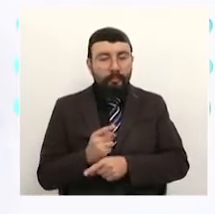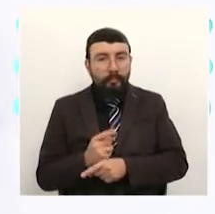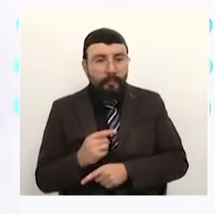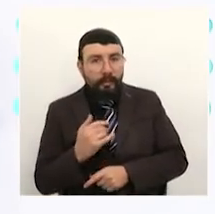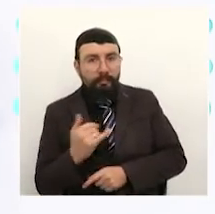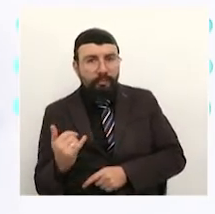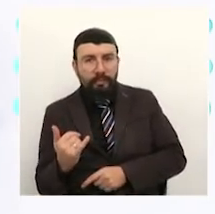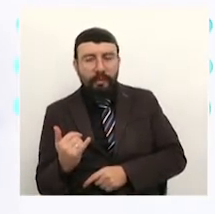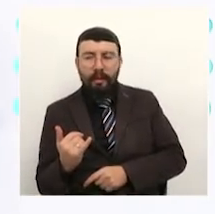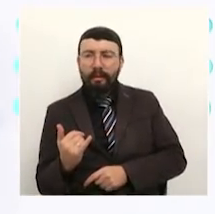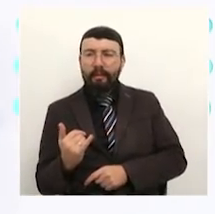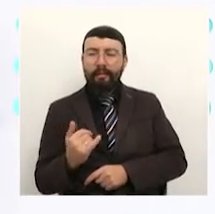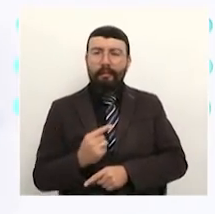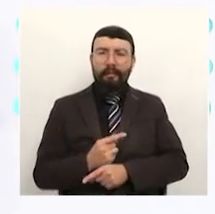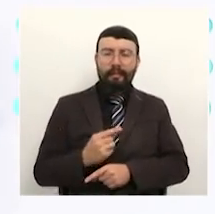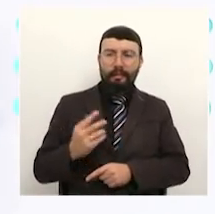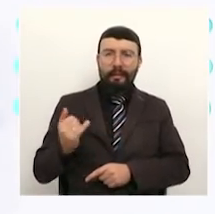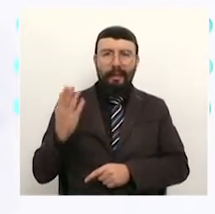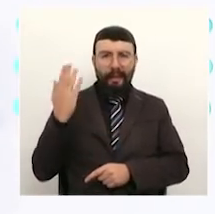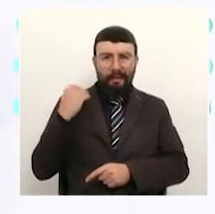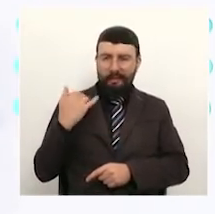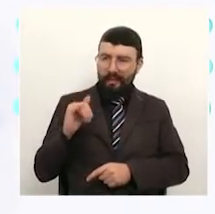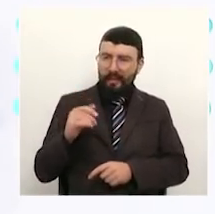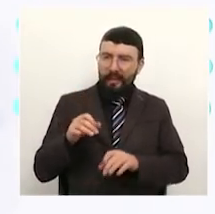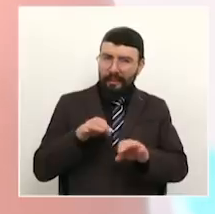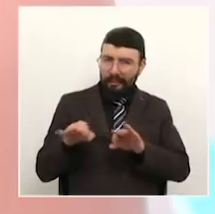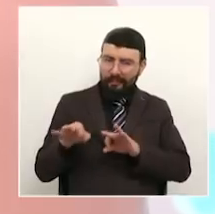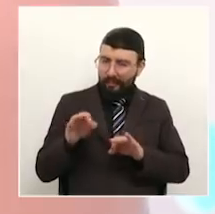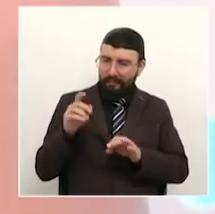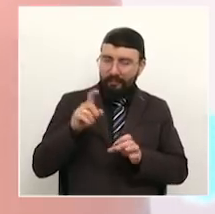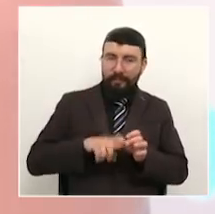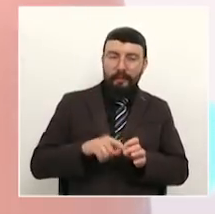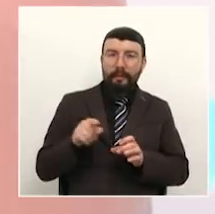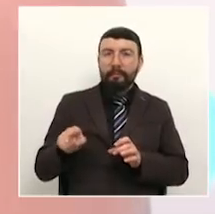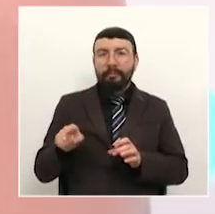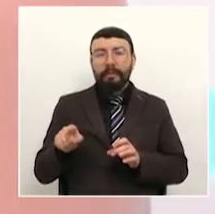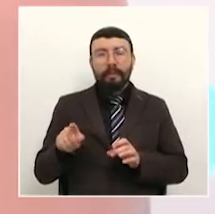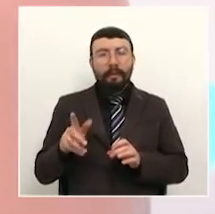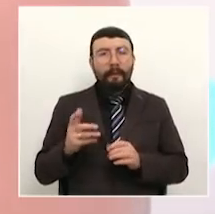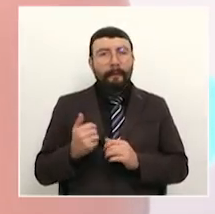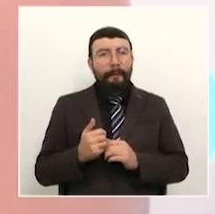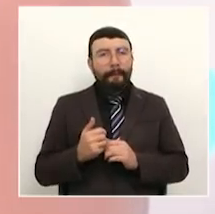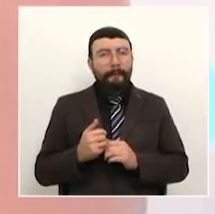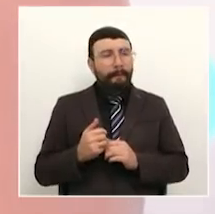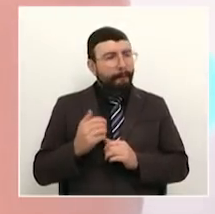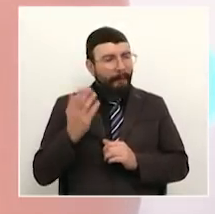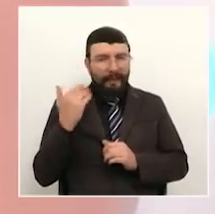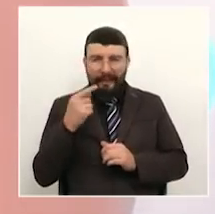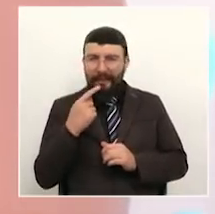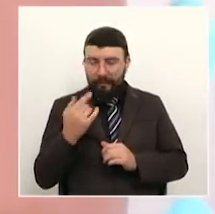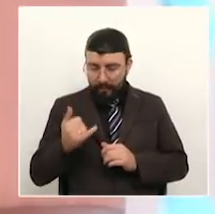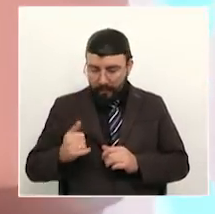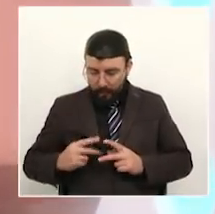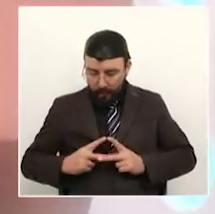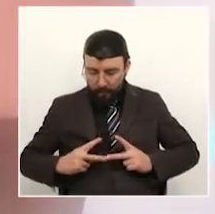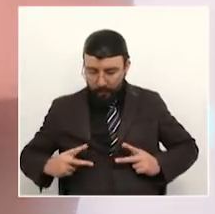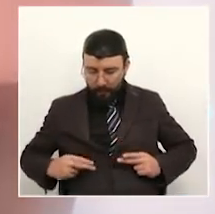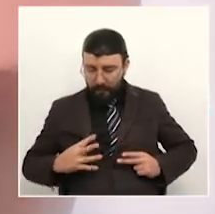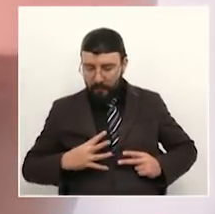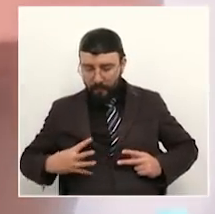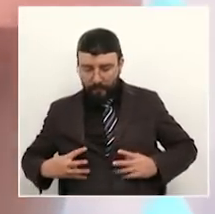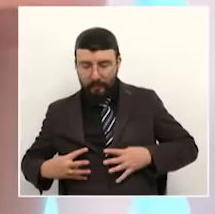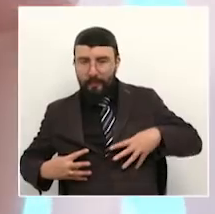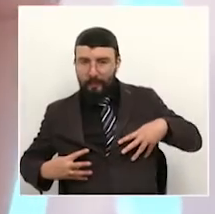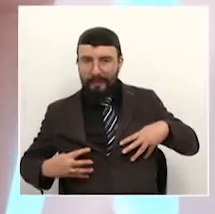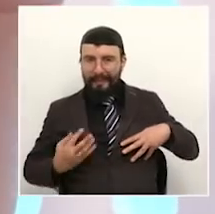que es esta porción que ya lo habíamos hablado aquí inicialmente de todas estas porción citas de estos bronquios grandecitos y